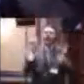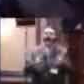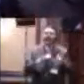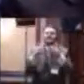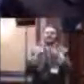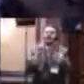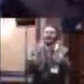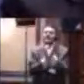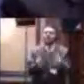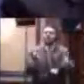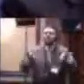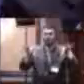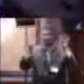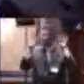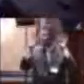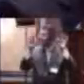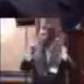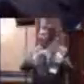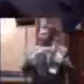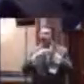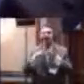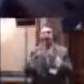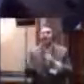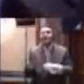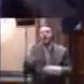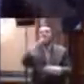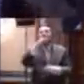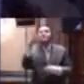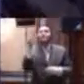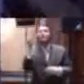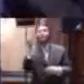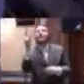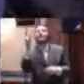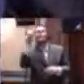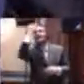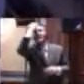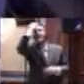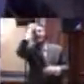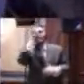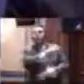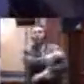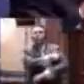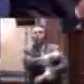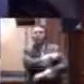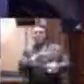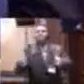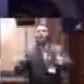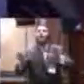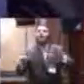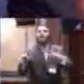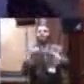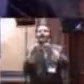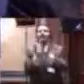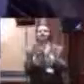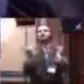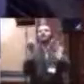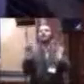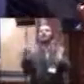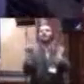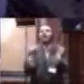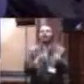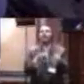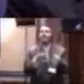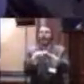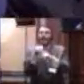de 250,000 afiliados, 250,000. Claro, ¿por qué un número es grande, es pequeño? Hay